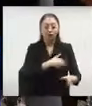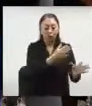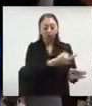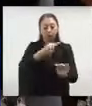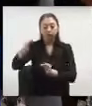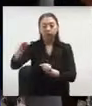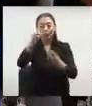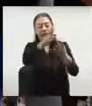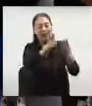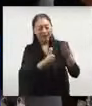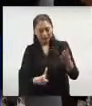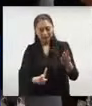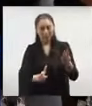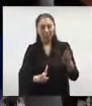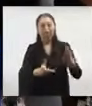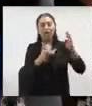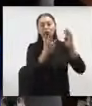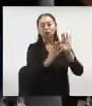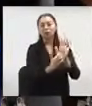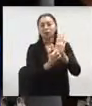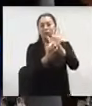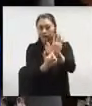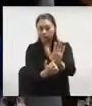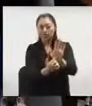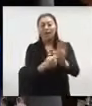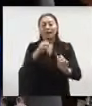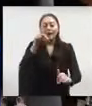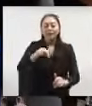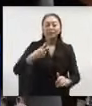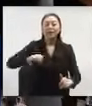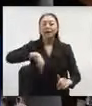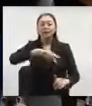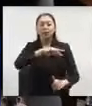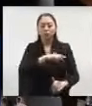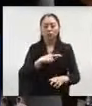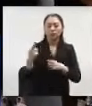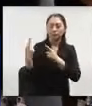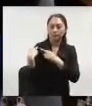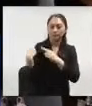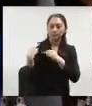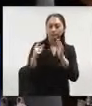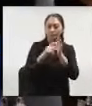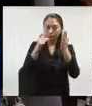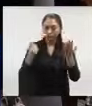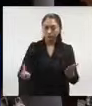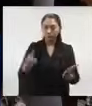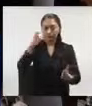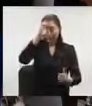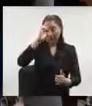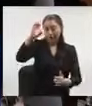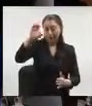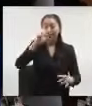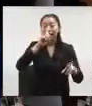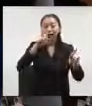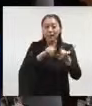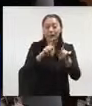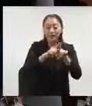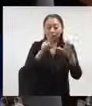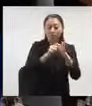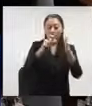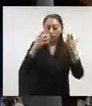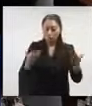Esta es nuestra obligación moral, ética y también constitucional. Pero para ello tenemos que